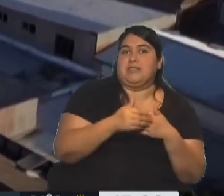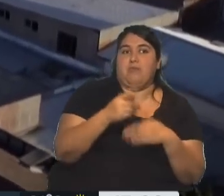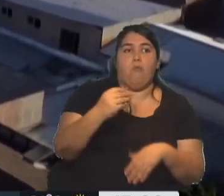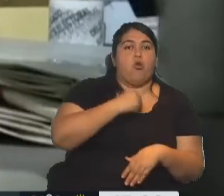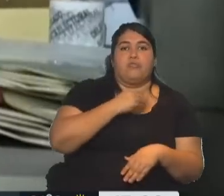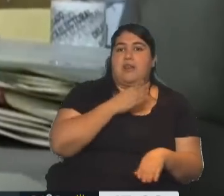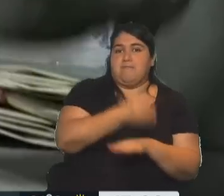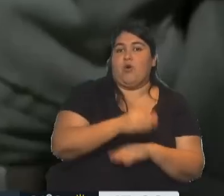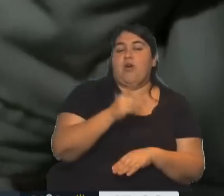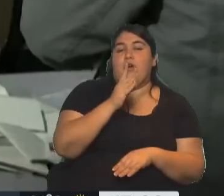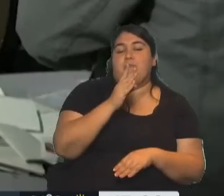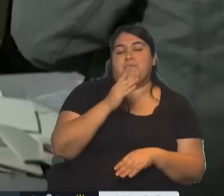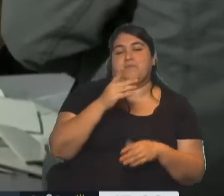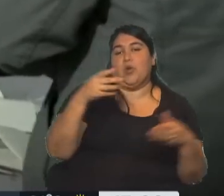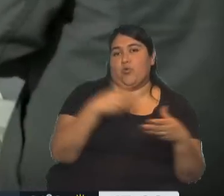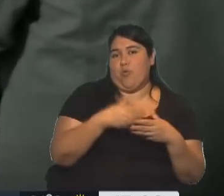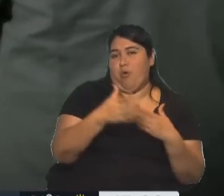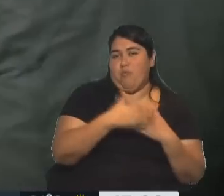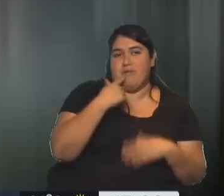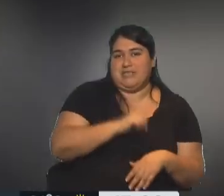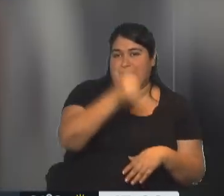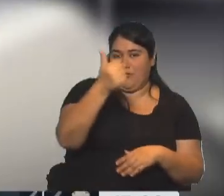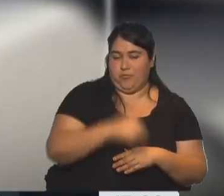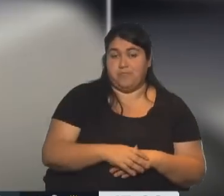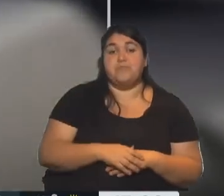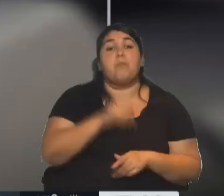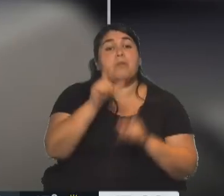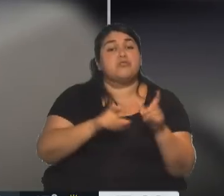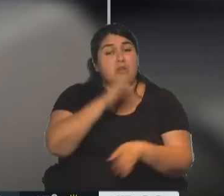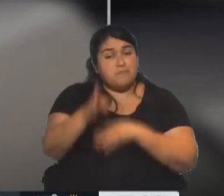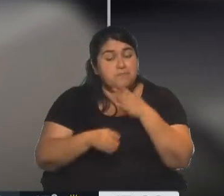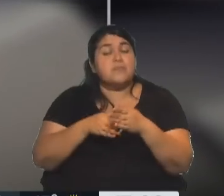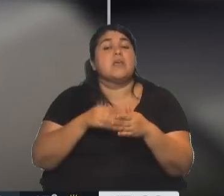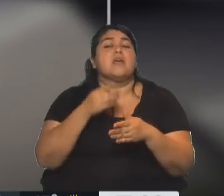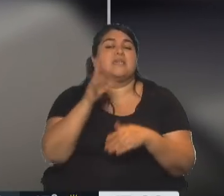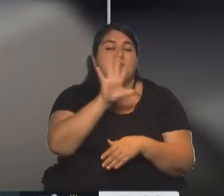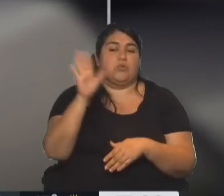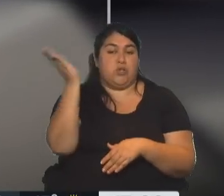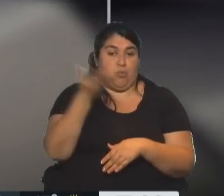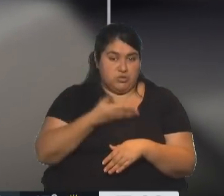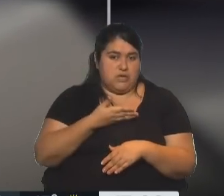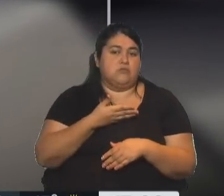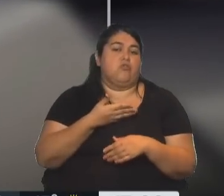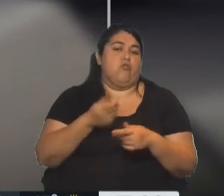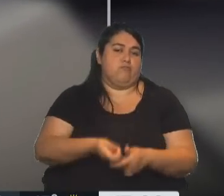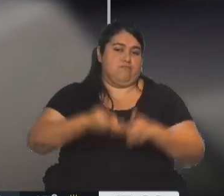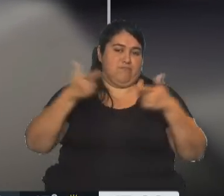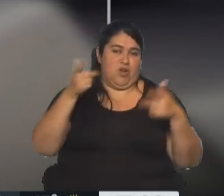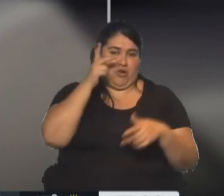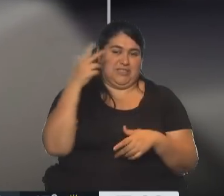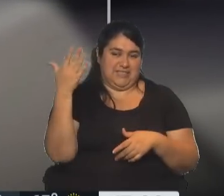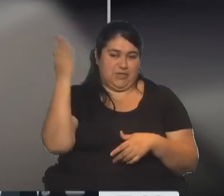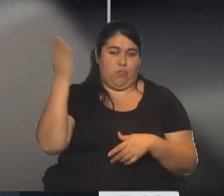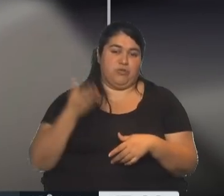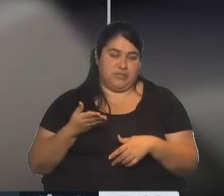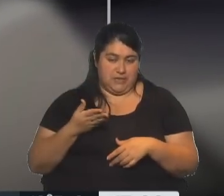voluntarias. Así, por ejemplo, la participación ciudadana pasó de un 55%, como ocurrió en el primer plebiscito y en